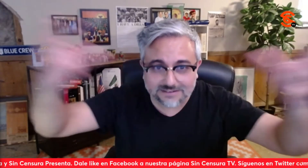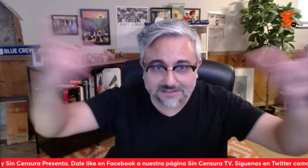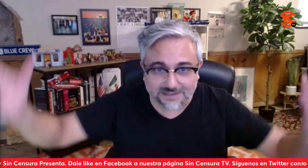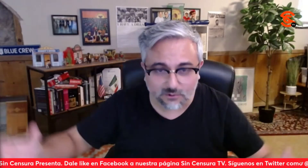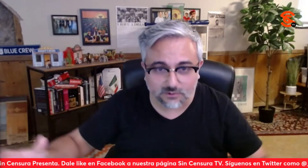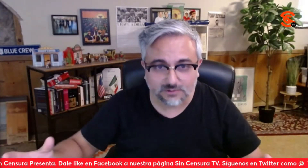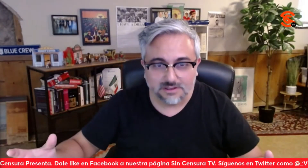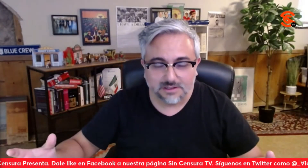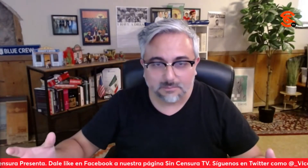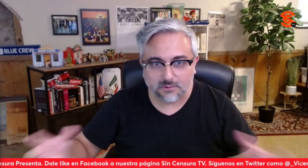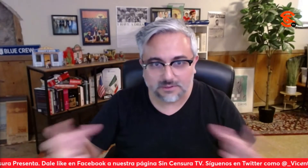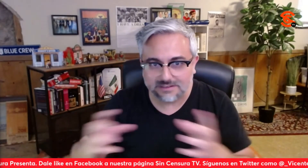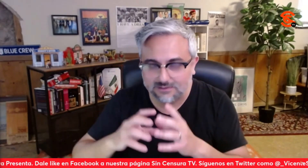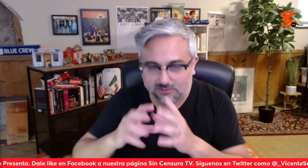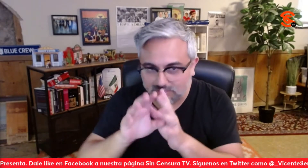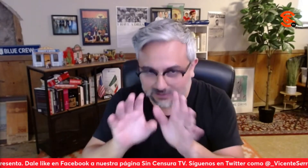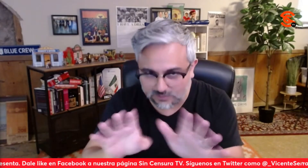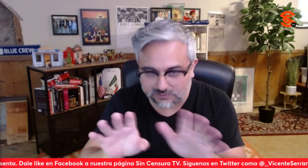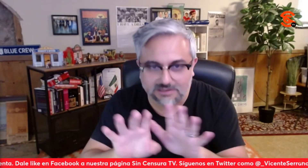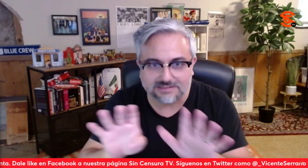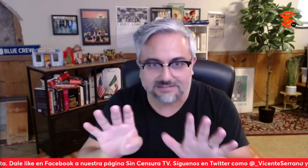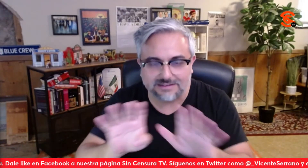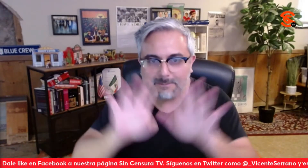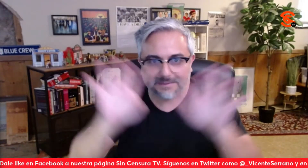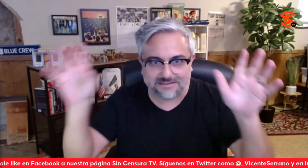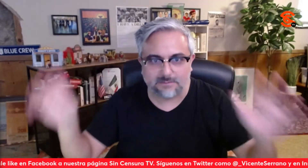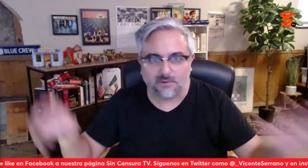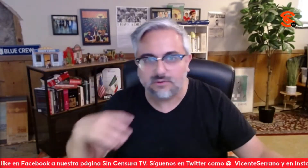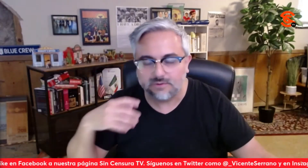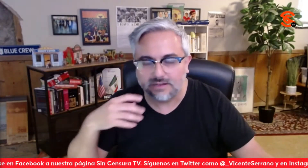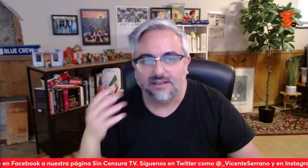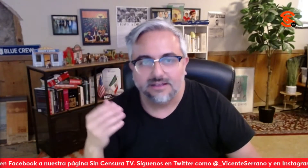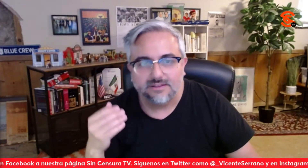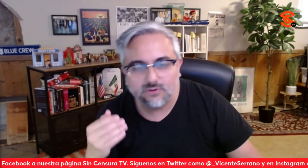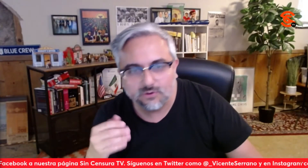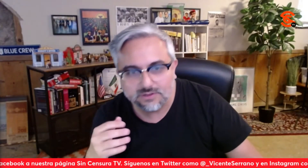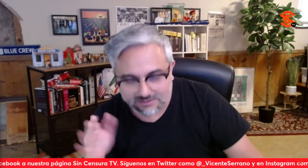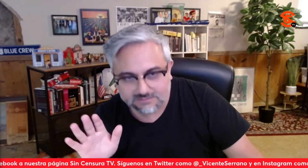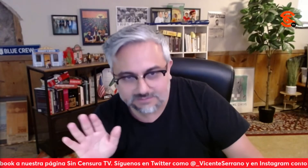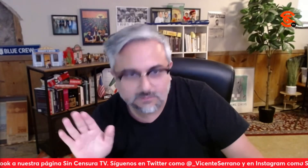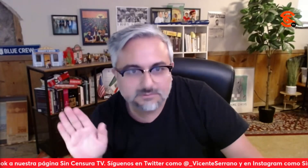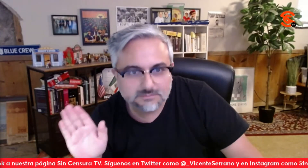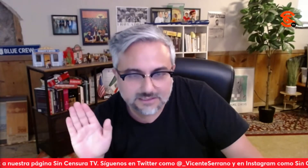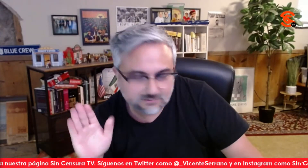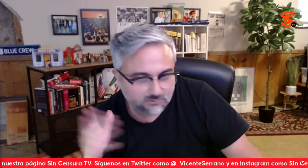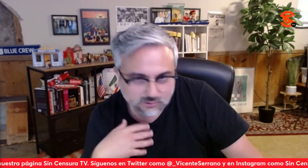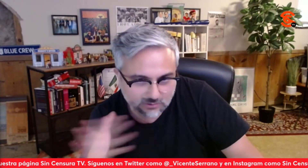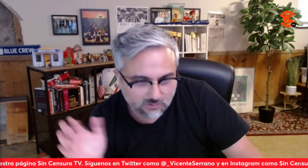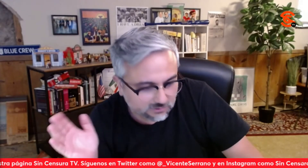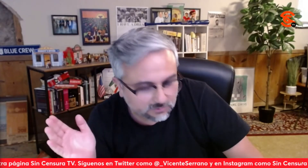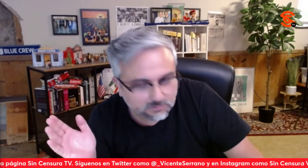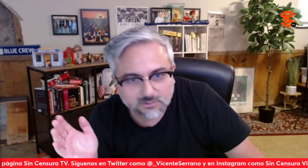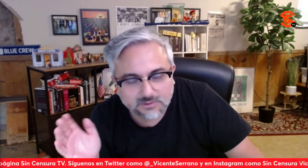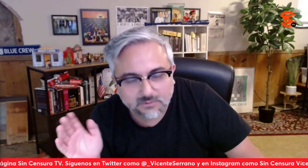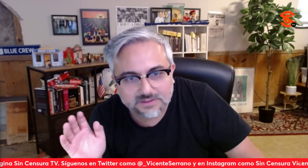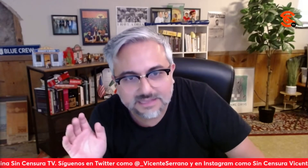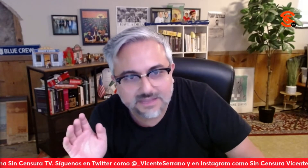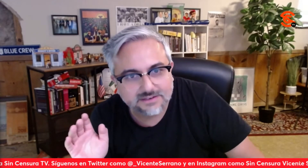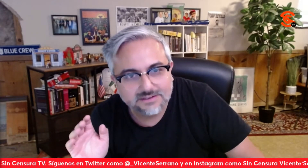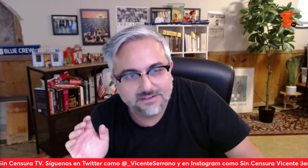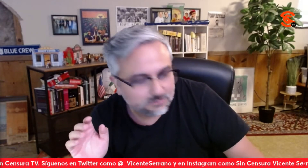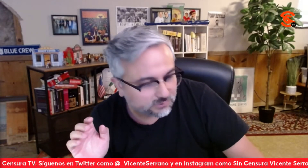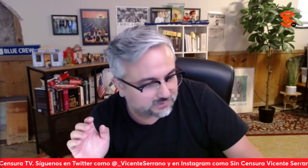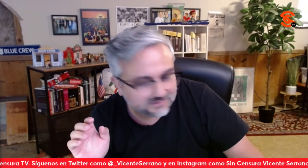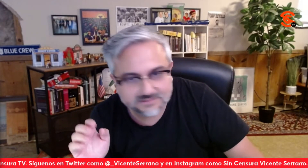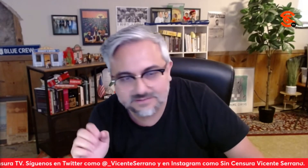un exterior, porque si no, el cuarto en el que está se apesta, pero de un olor que, según, yo nunca lo he leído, ¿no? Pero según